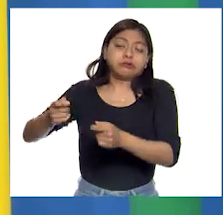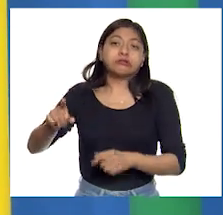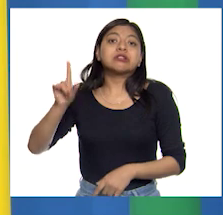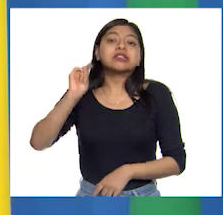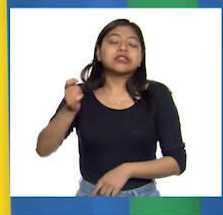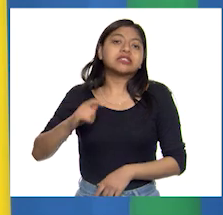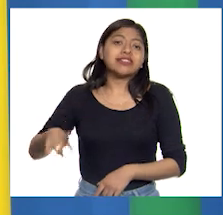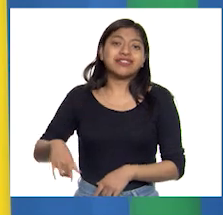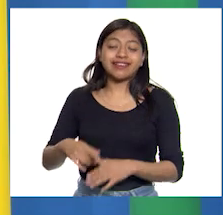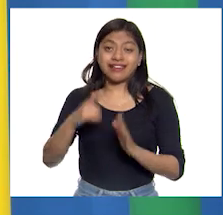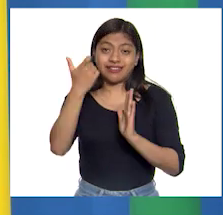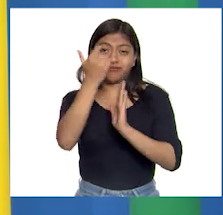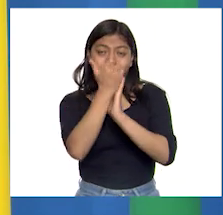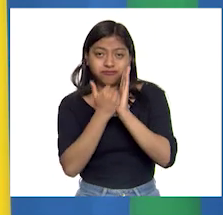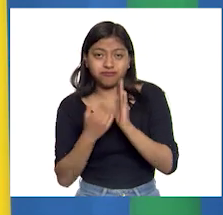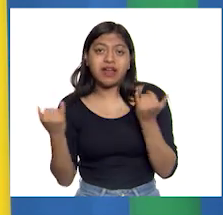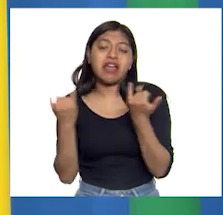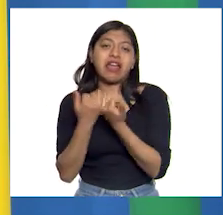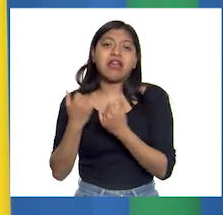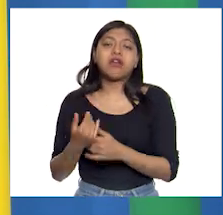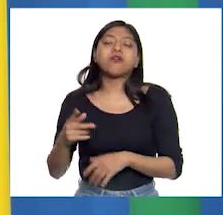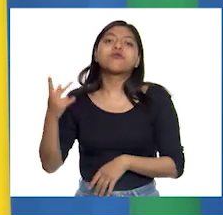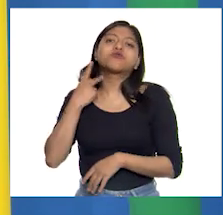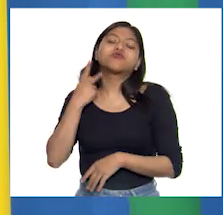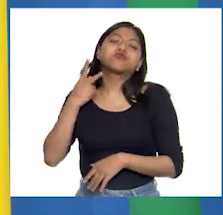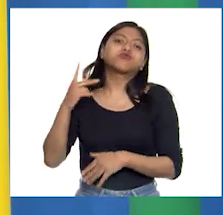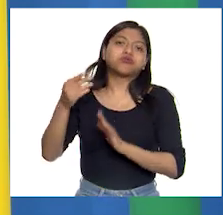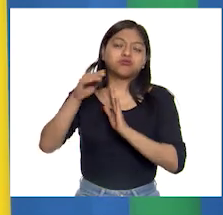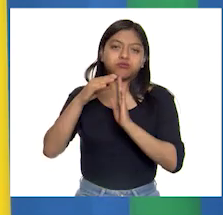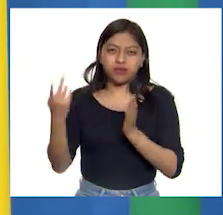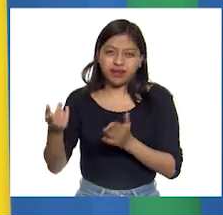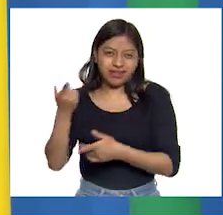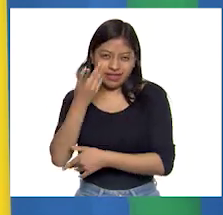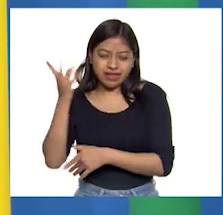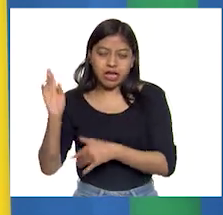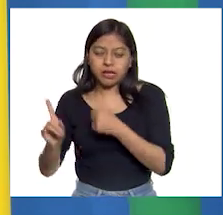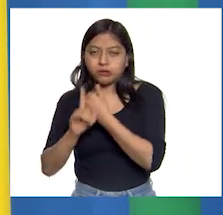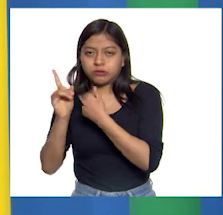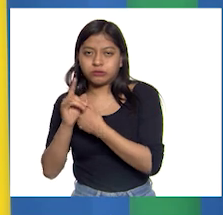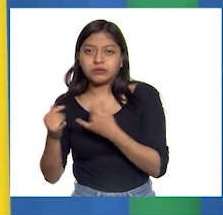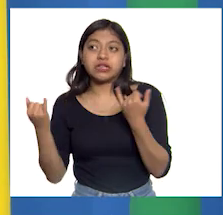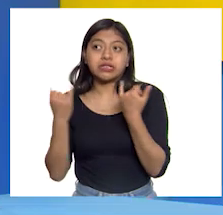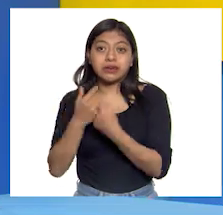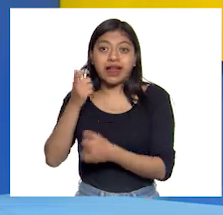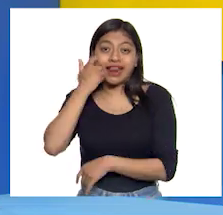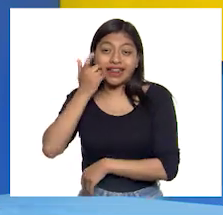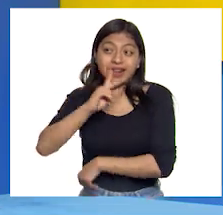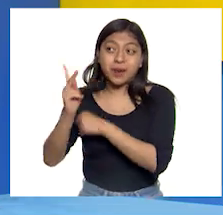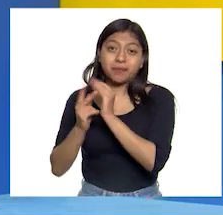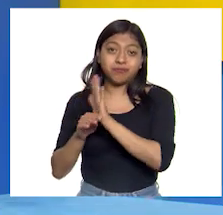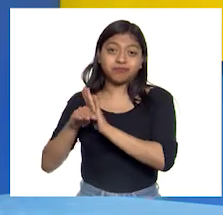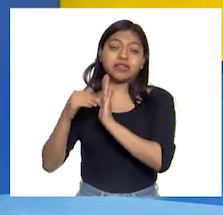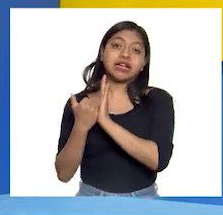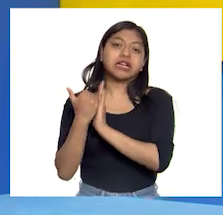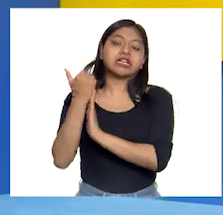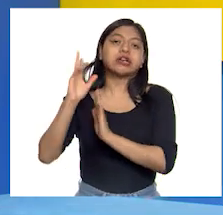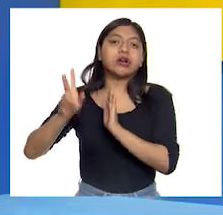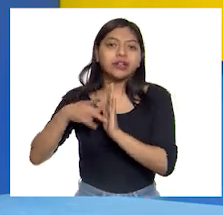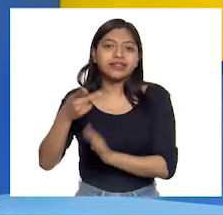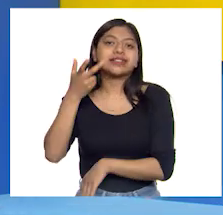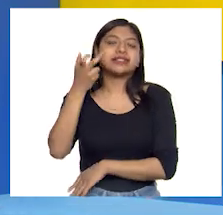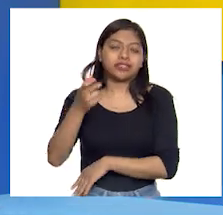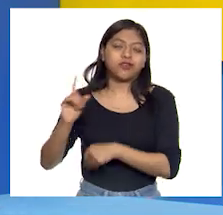crisis económica y política, y el deseo de recuperar la grandeza de estos países. Así es. Las tensiones